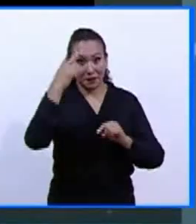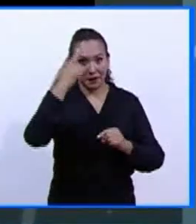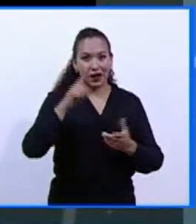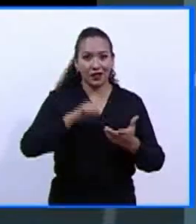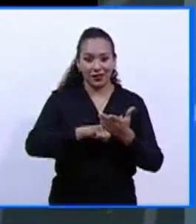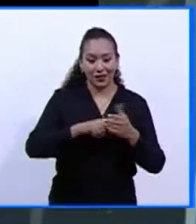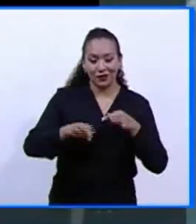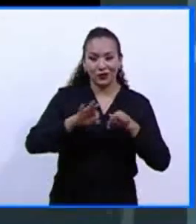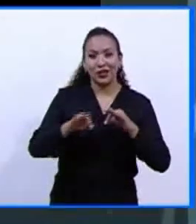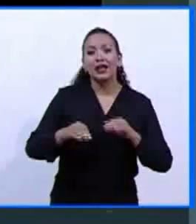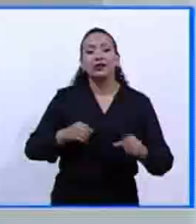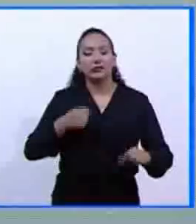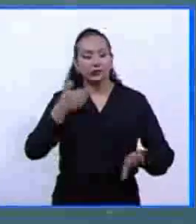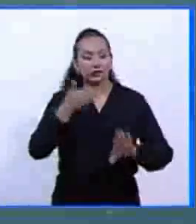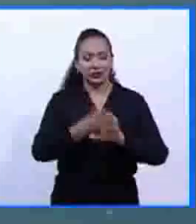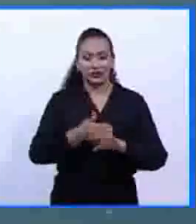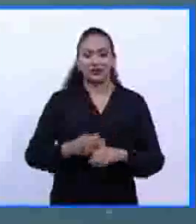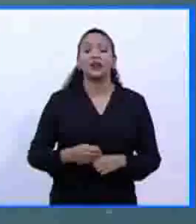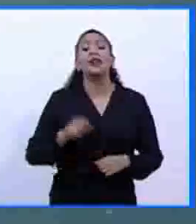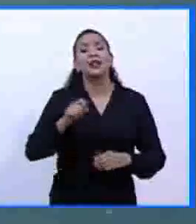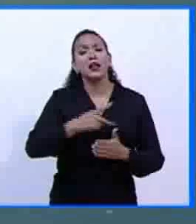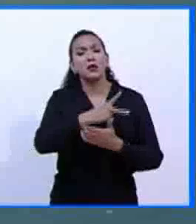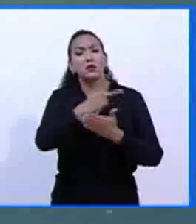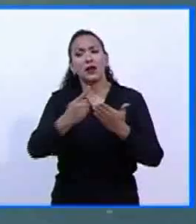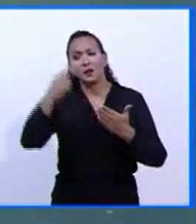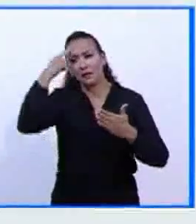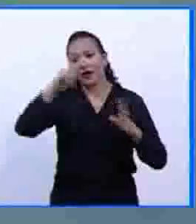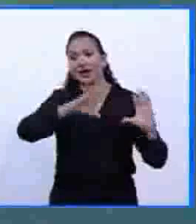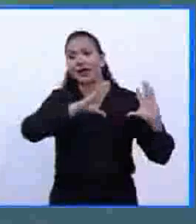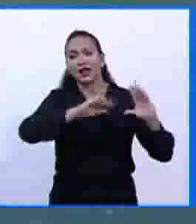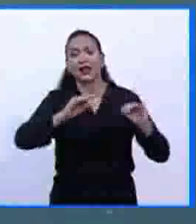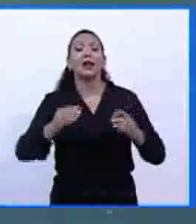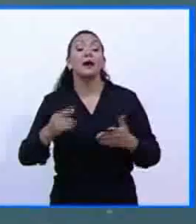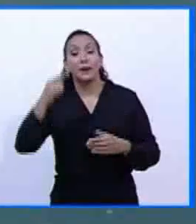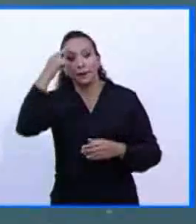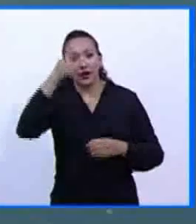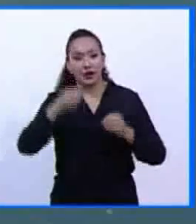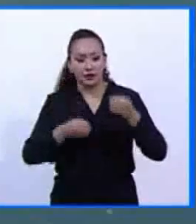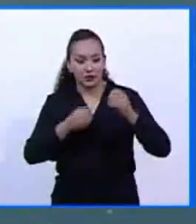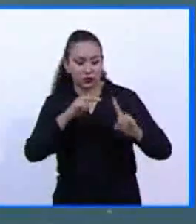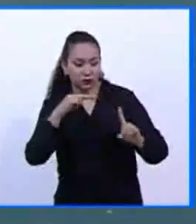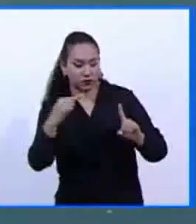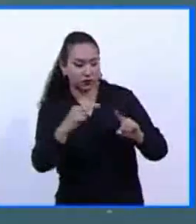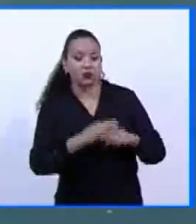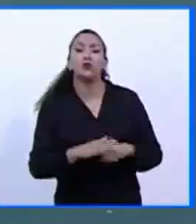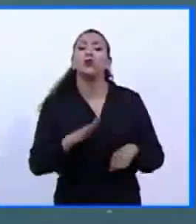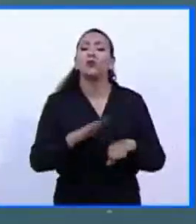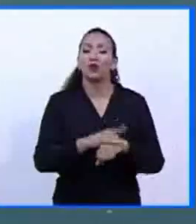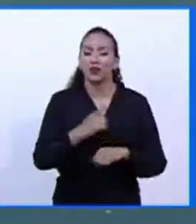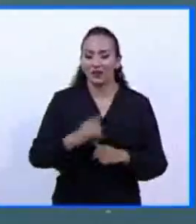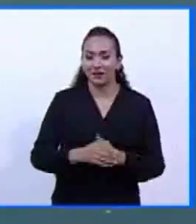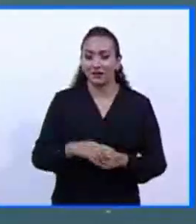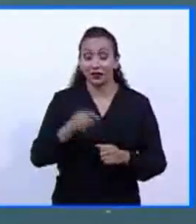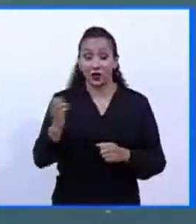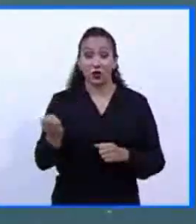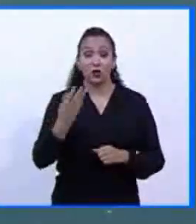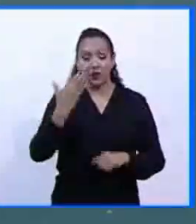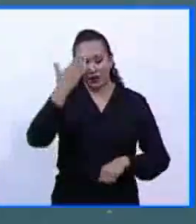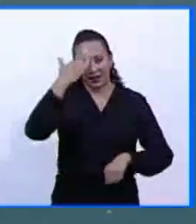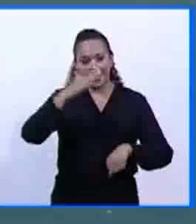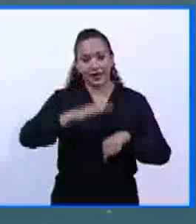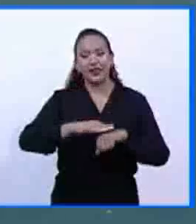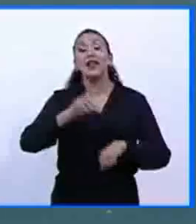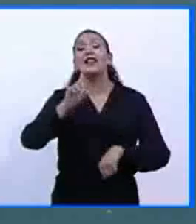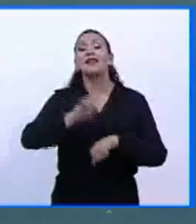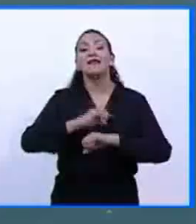violencia, así como el Plan Nacional de Capacitación con Perspectiva de Género. Lo anterior como parte del evento conmemorativo por el